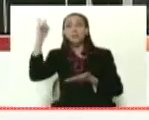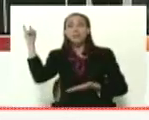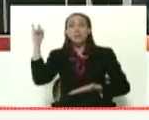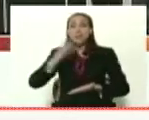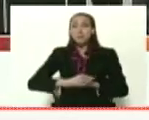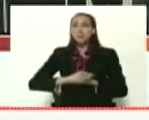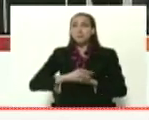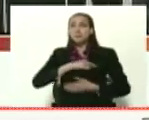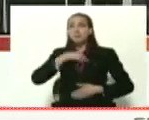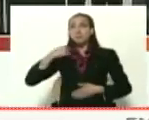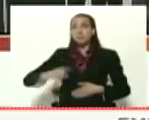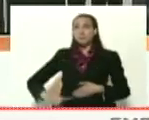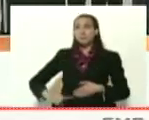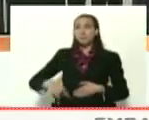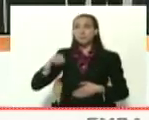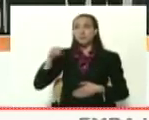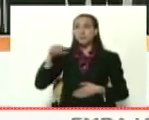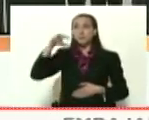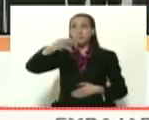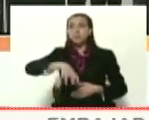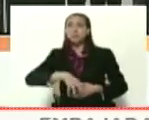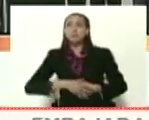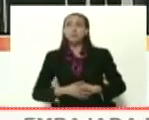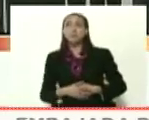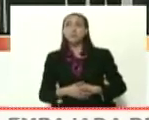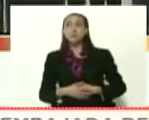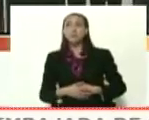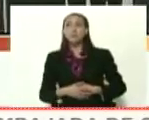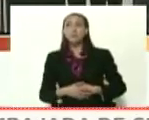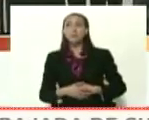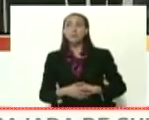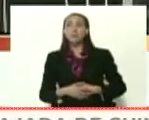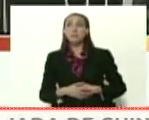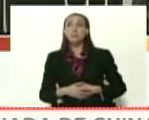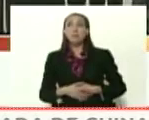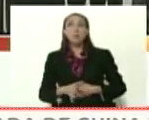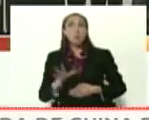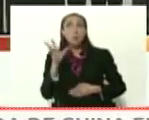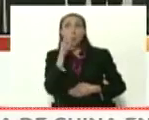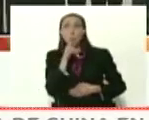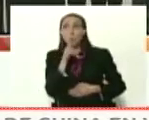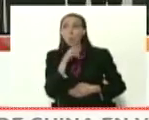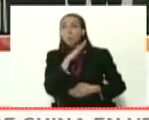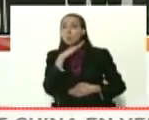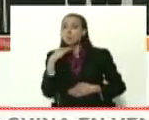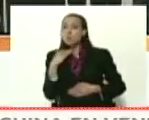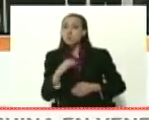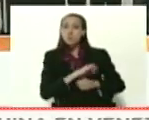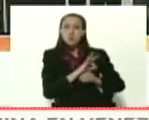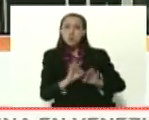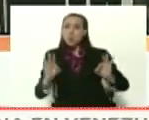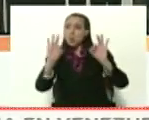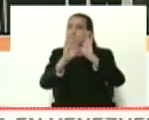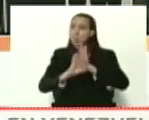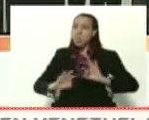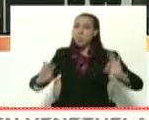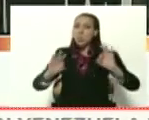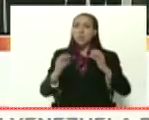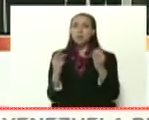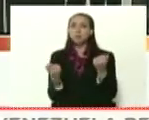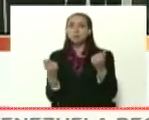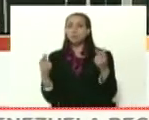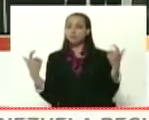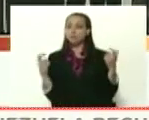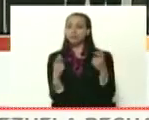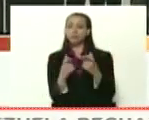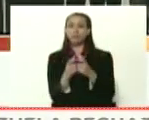la provincia Hubei, los nuevos casos confirmados y nuevos casos sospechosos ya han bajado